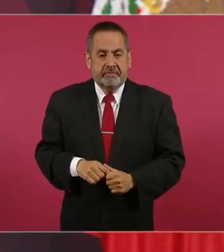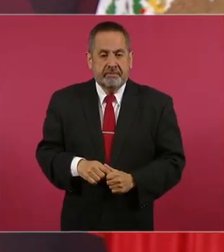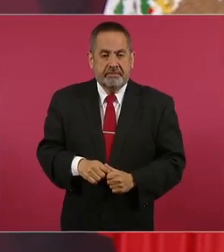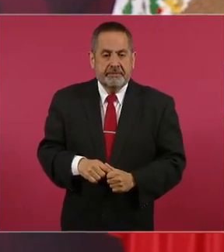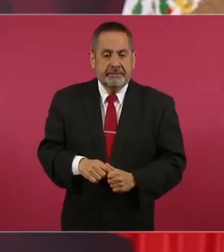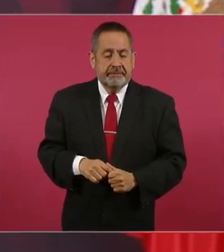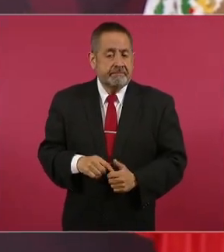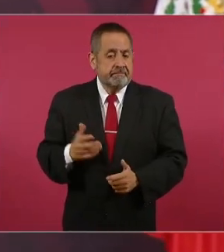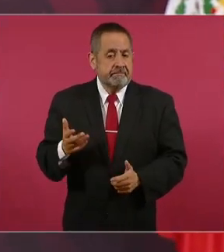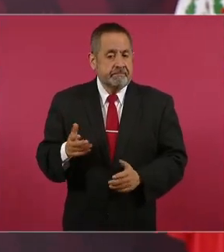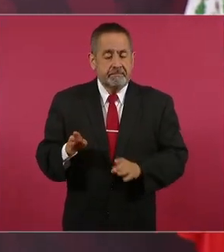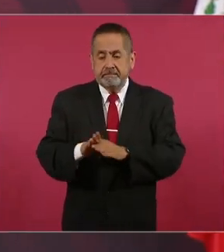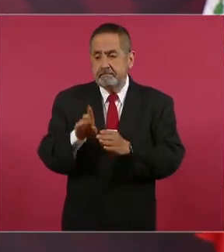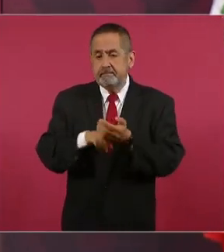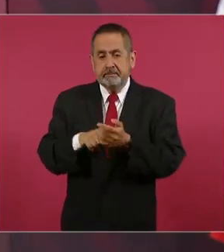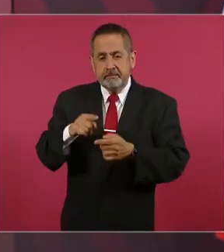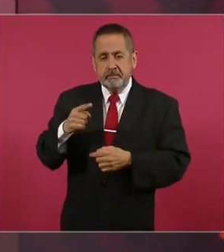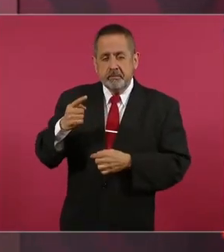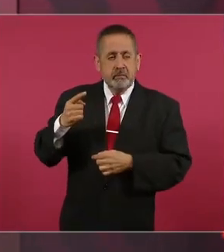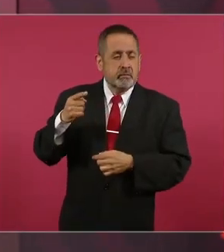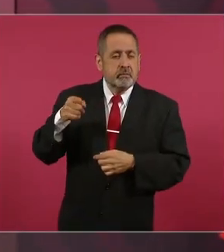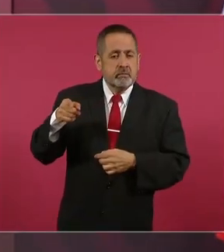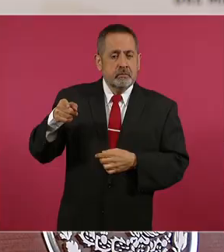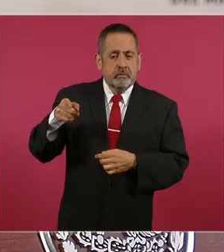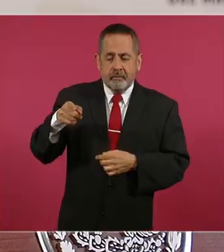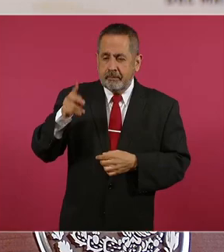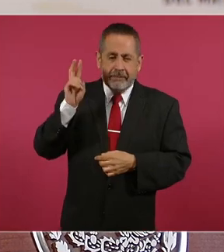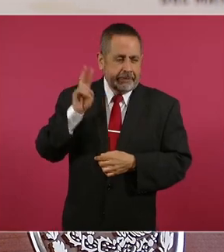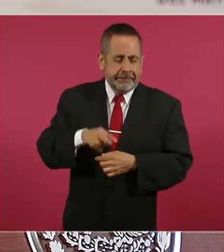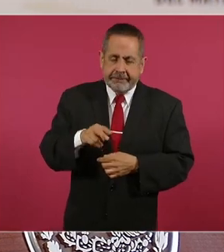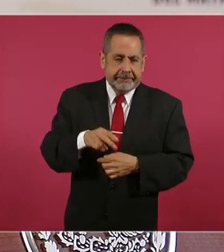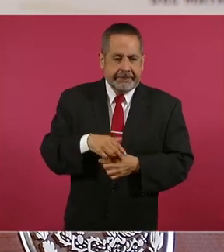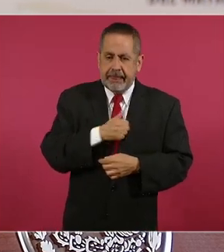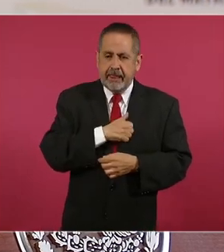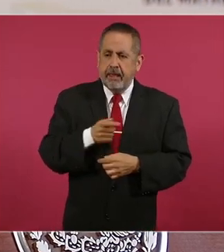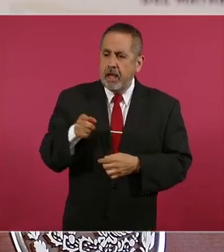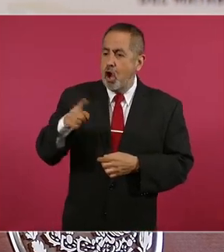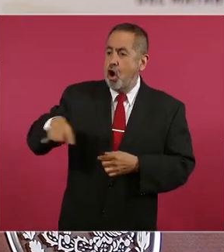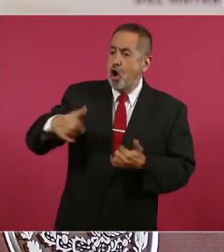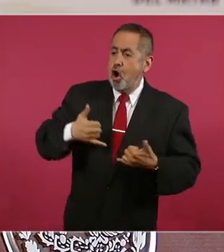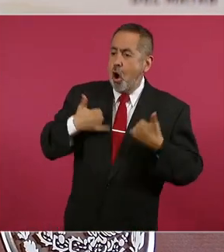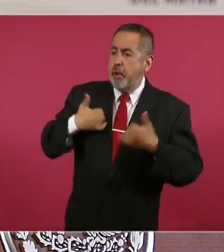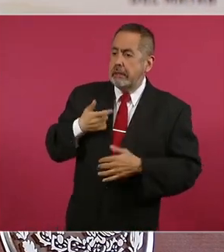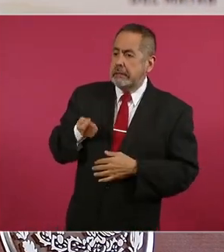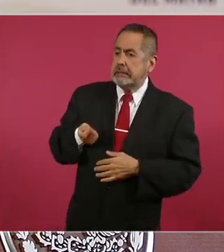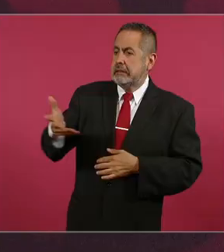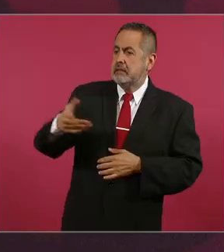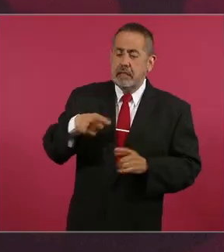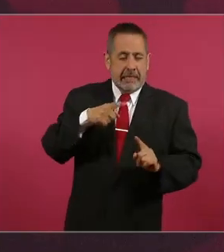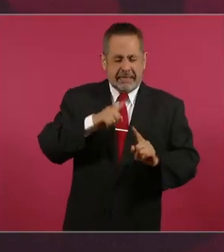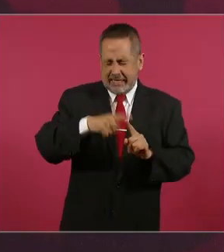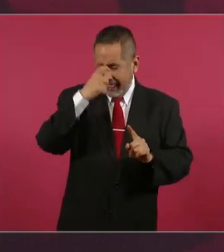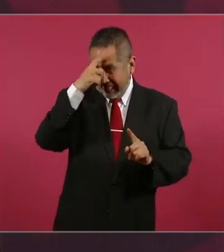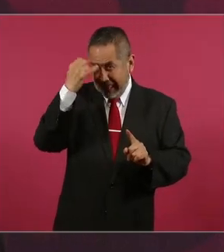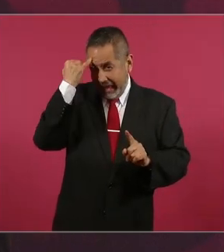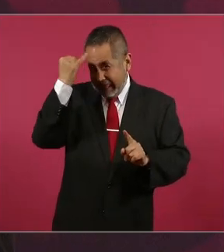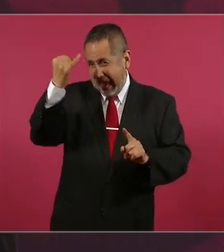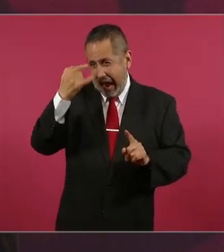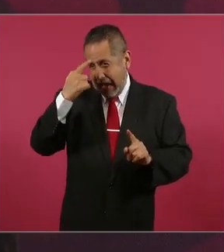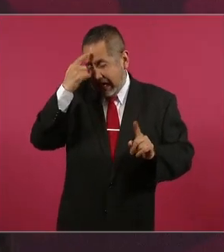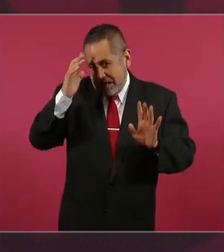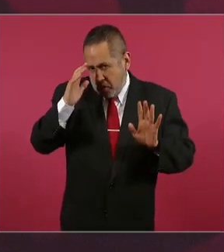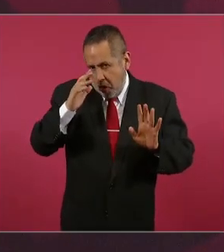Lo único que acuñó, y lamentablemente, no sé si él es el creador o